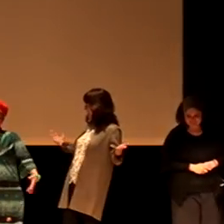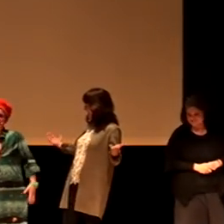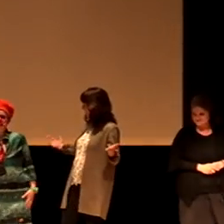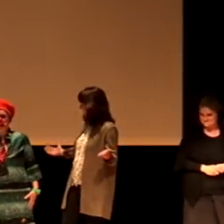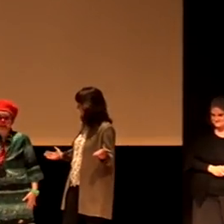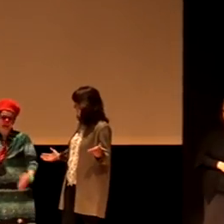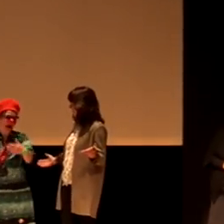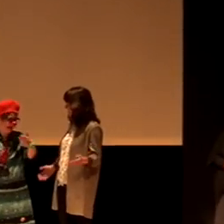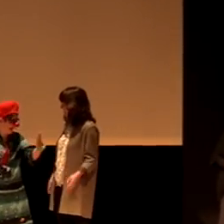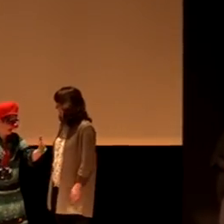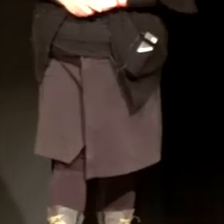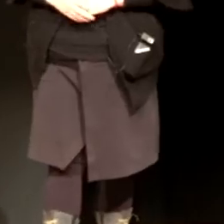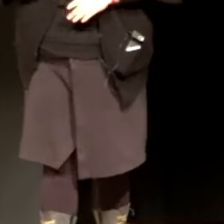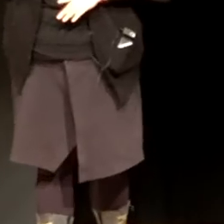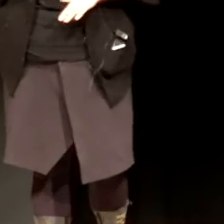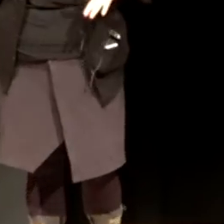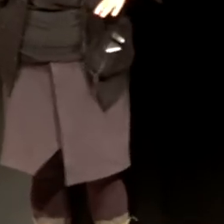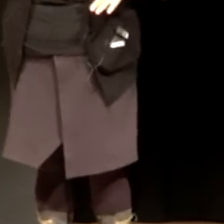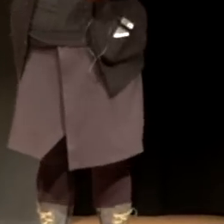nosk es que